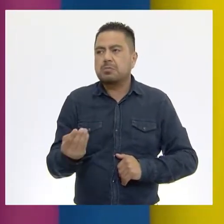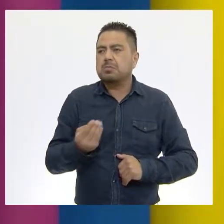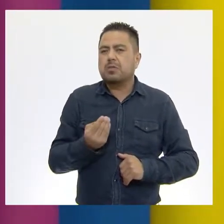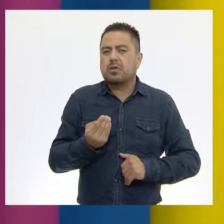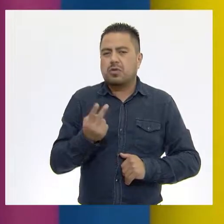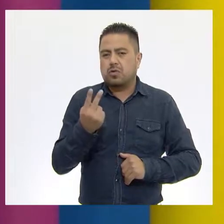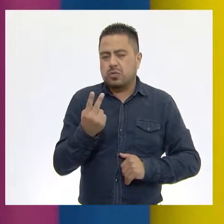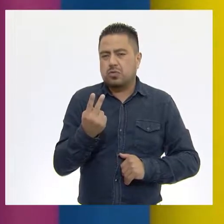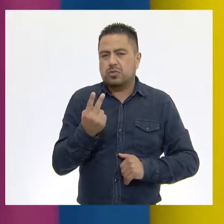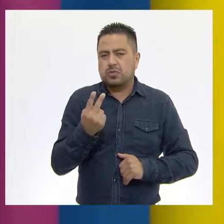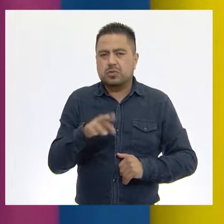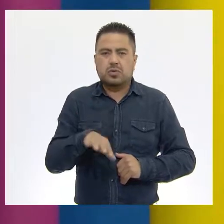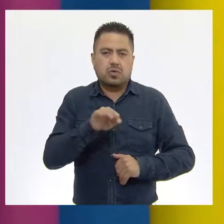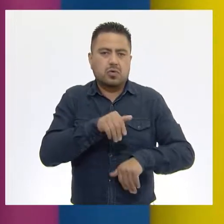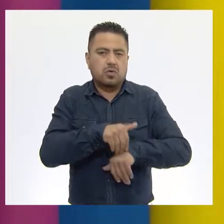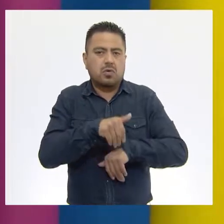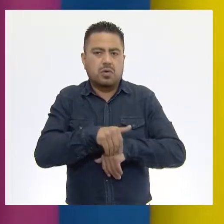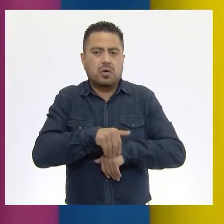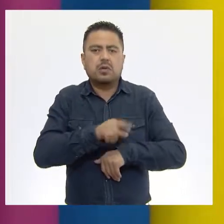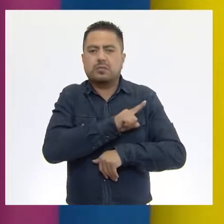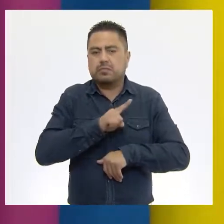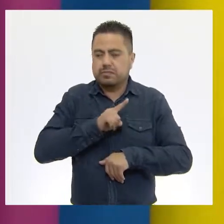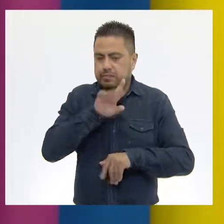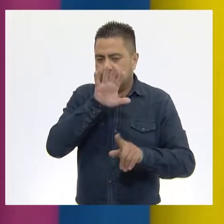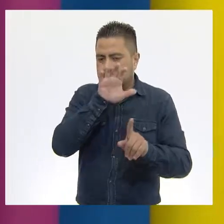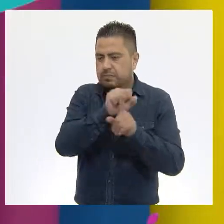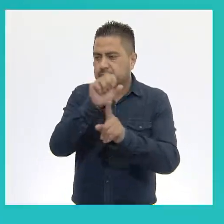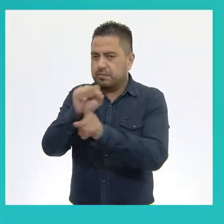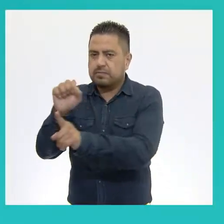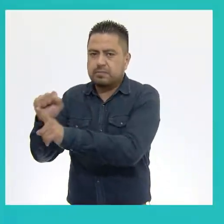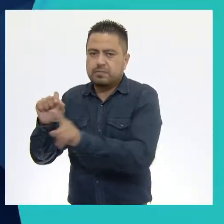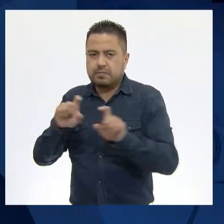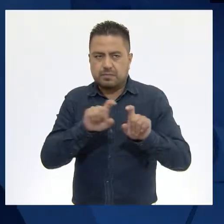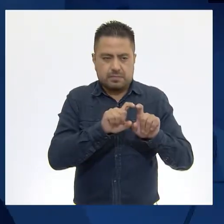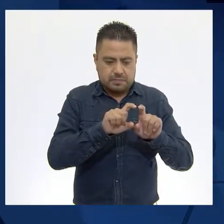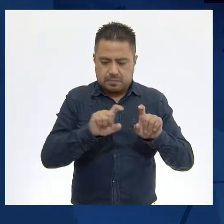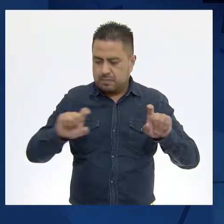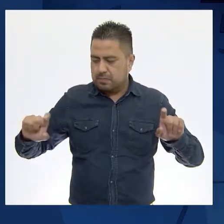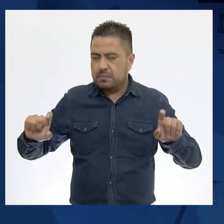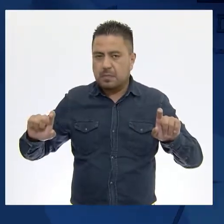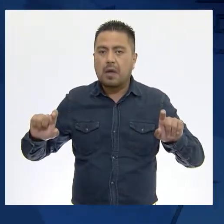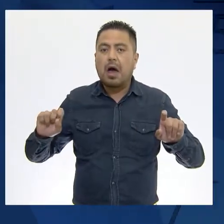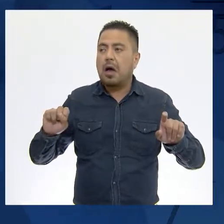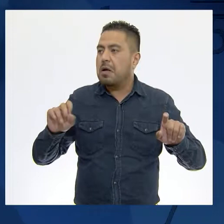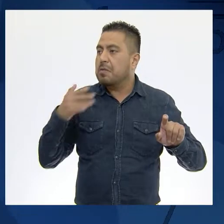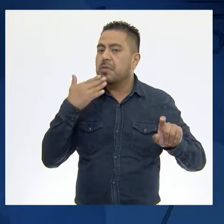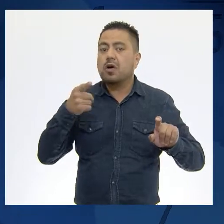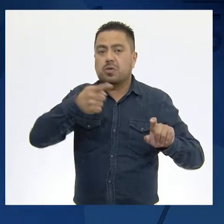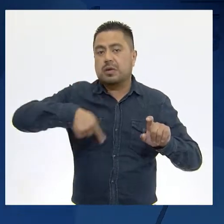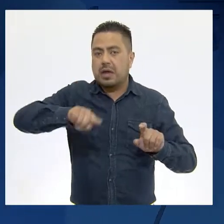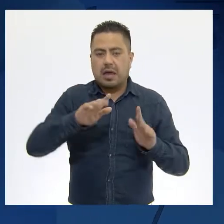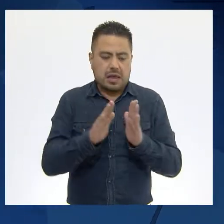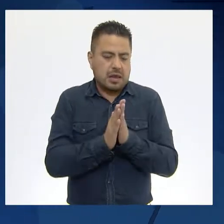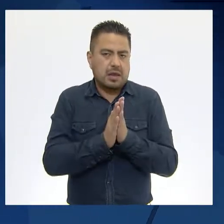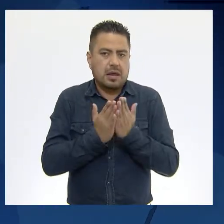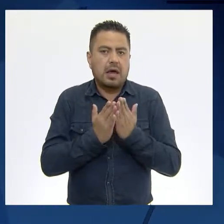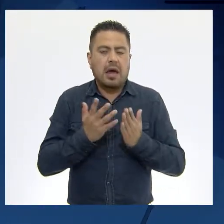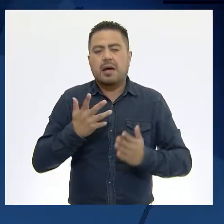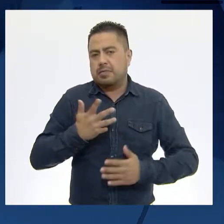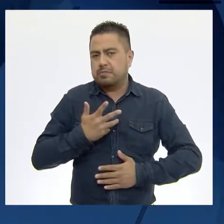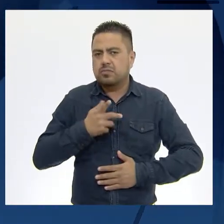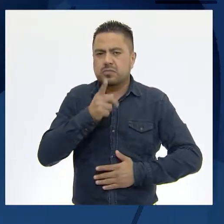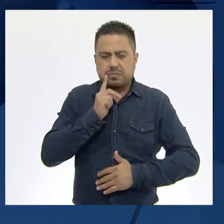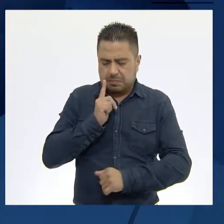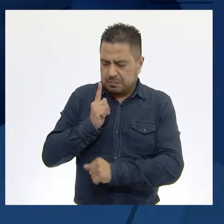las dos cifras que tenemos que ubicar en nuestra recta. Muy bien, chicos. Ustedes ya tienen ahí su libro de texto.